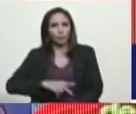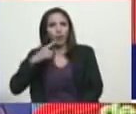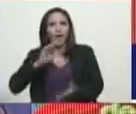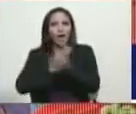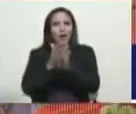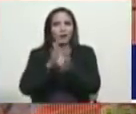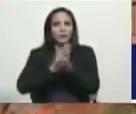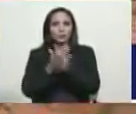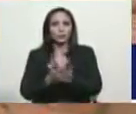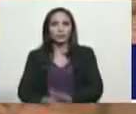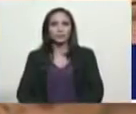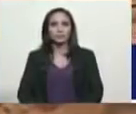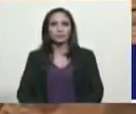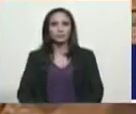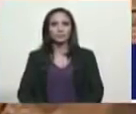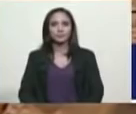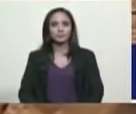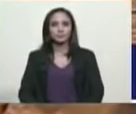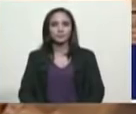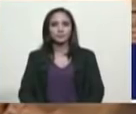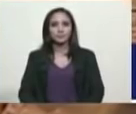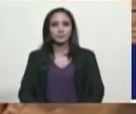arepera, una abastu? ¿Ah?